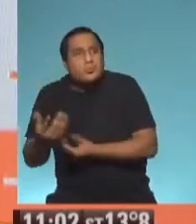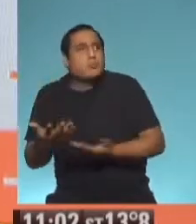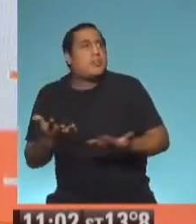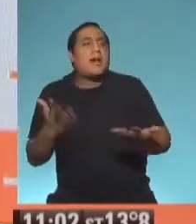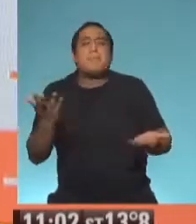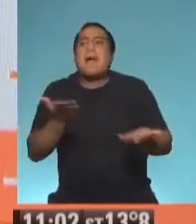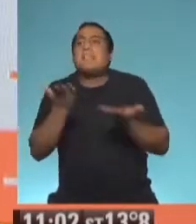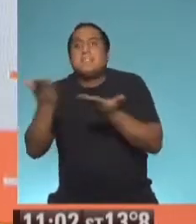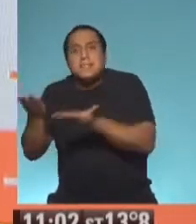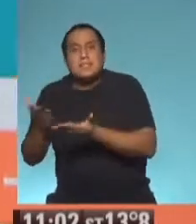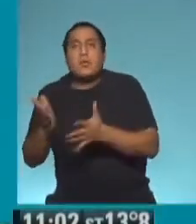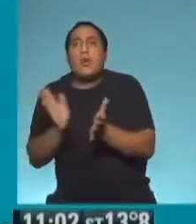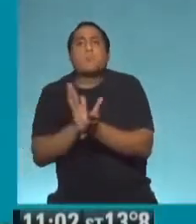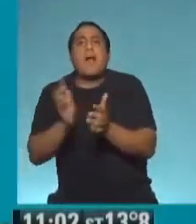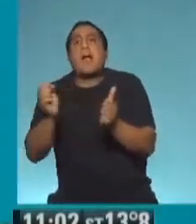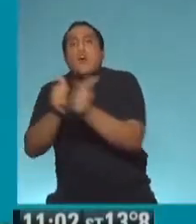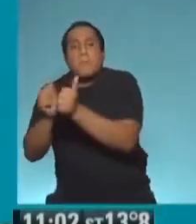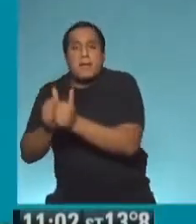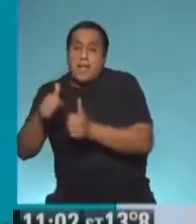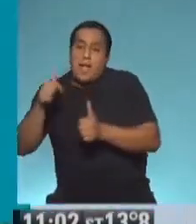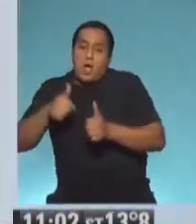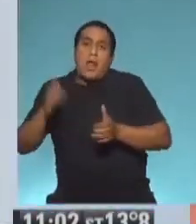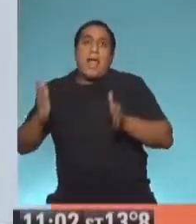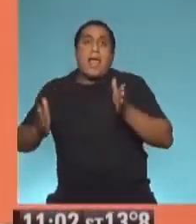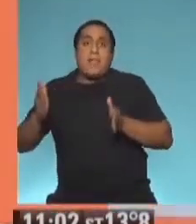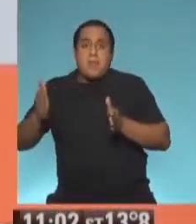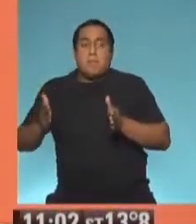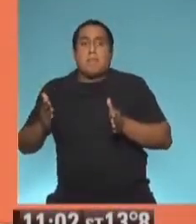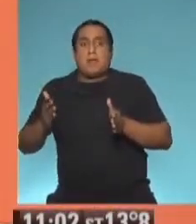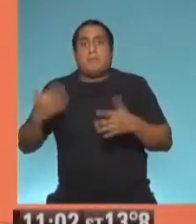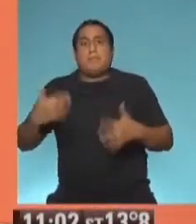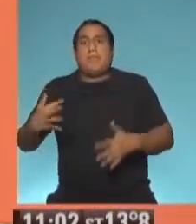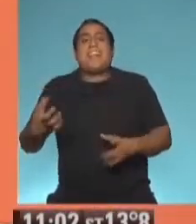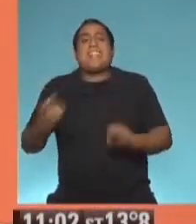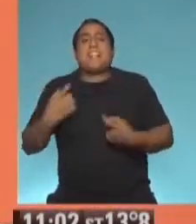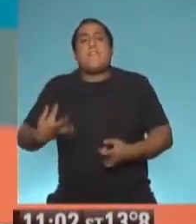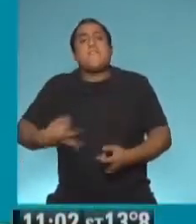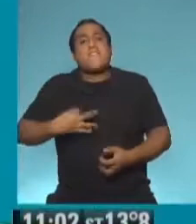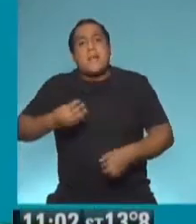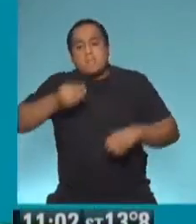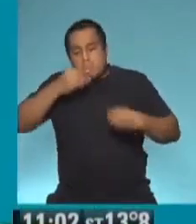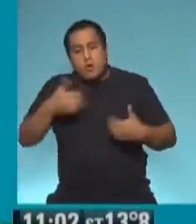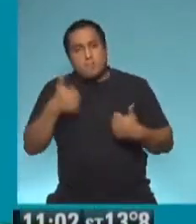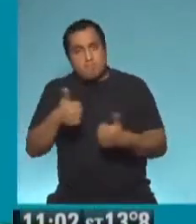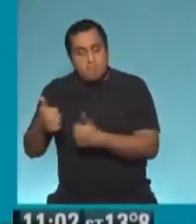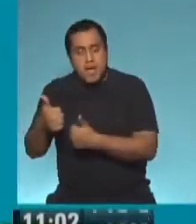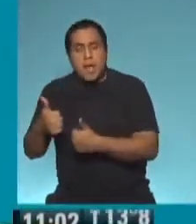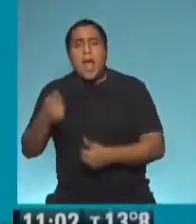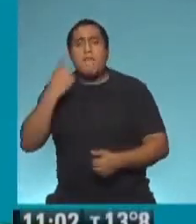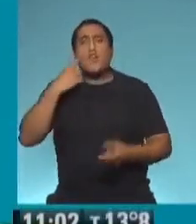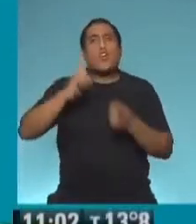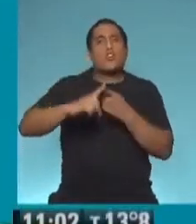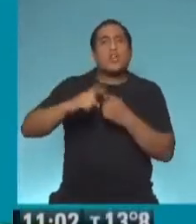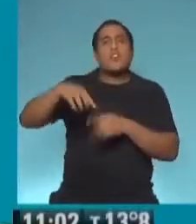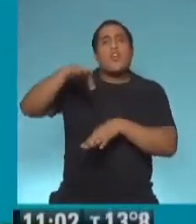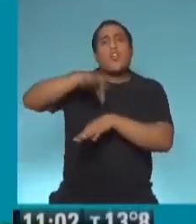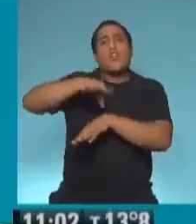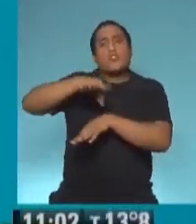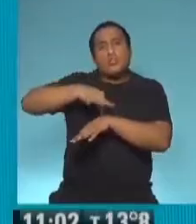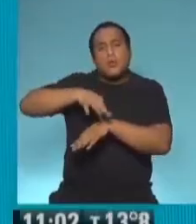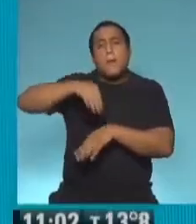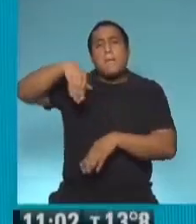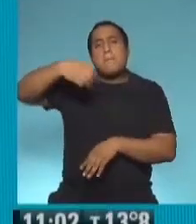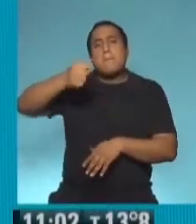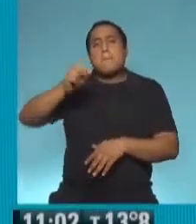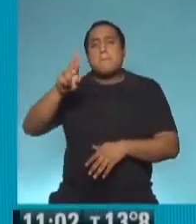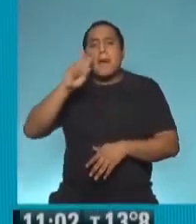asistir o acompañar en este proceso que es vivir de la mejor manera. Ahora vamos a tomar contacto con la doctora María Noble. María,